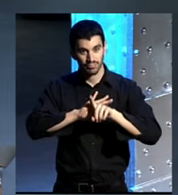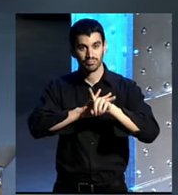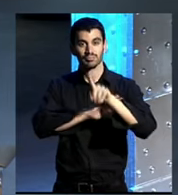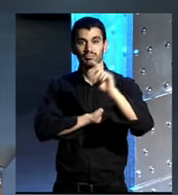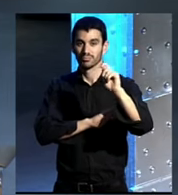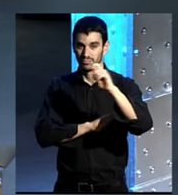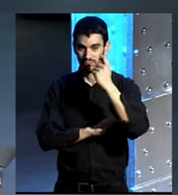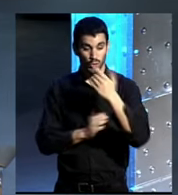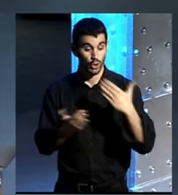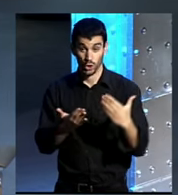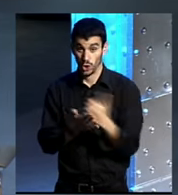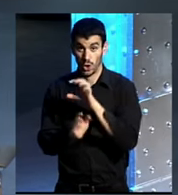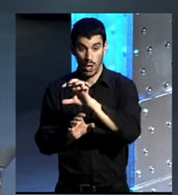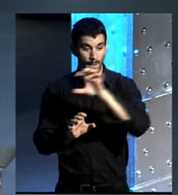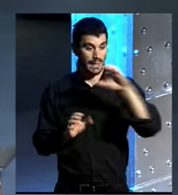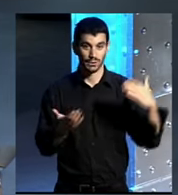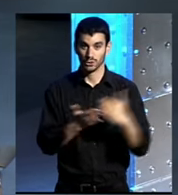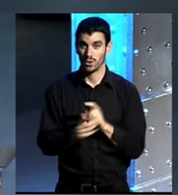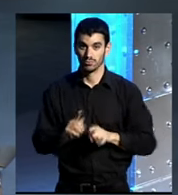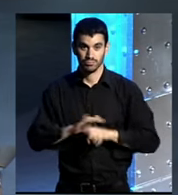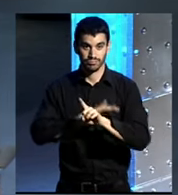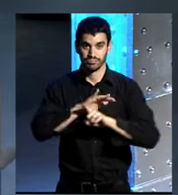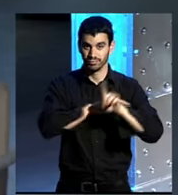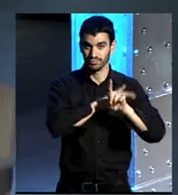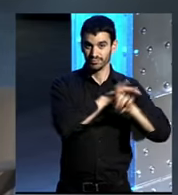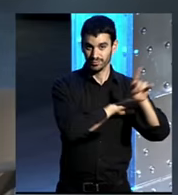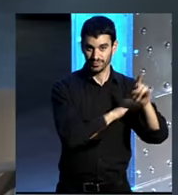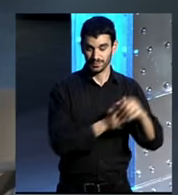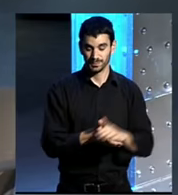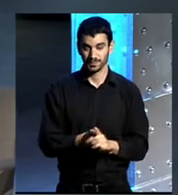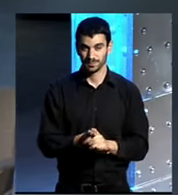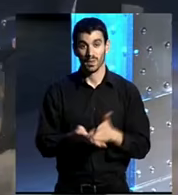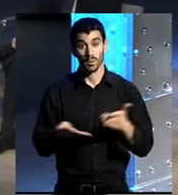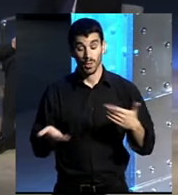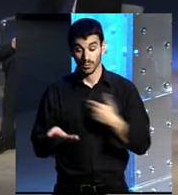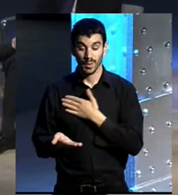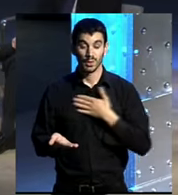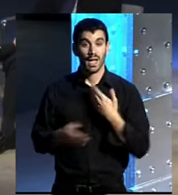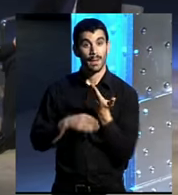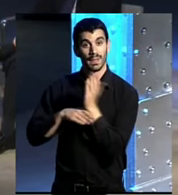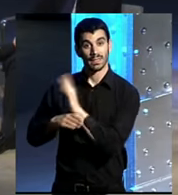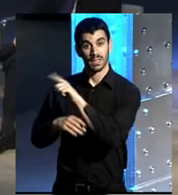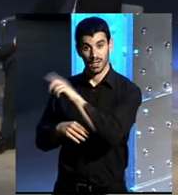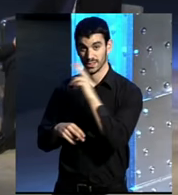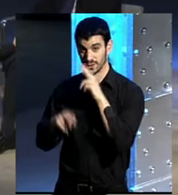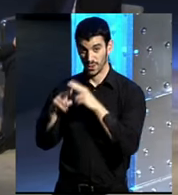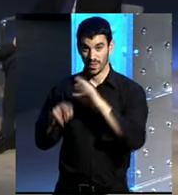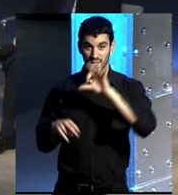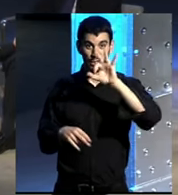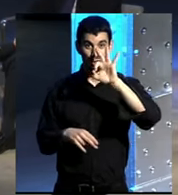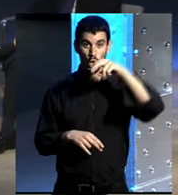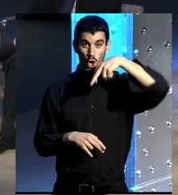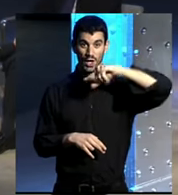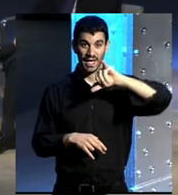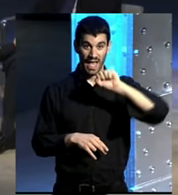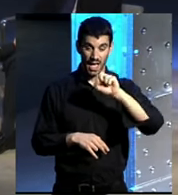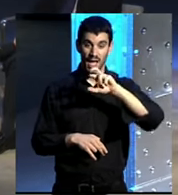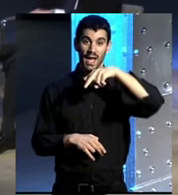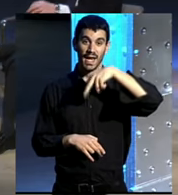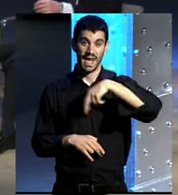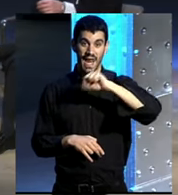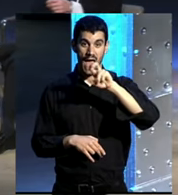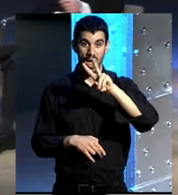lleguemos todos a un desarrollo mayor. Ya sin más, me gustaría presentar a Sonia Navarro, que es la directora asociada del